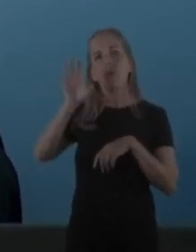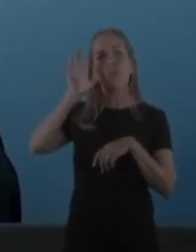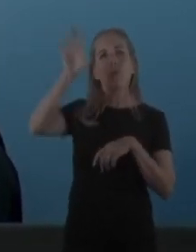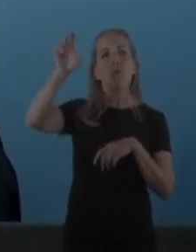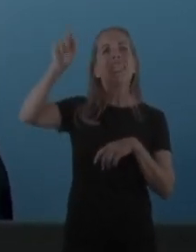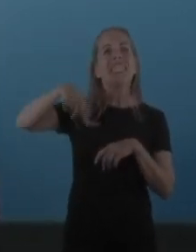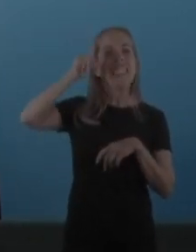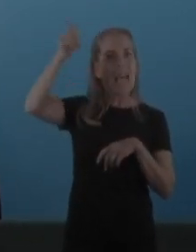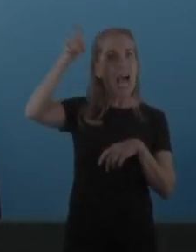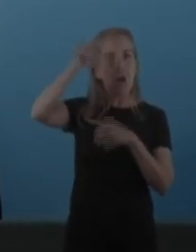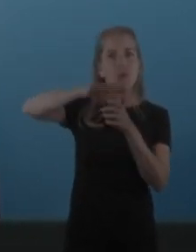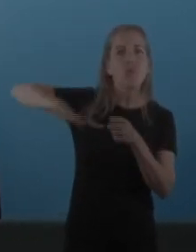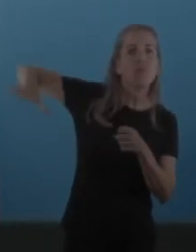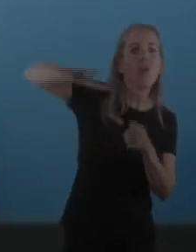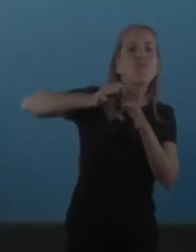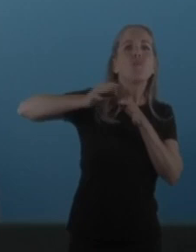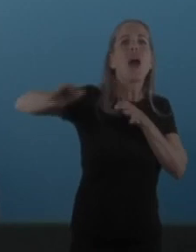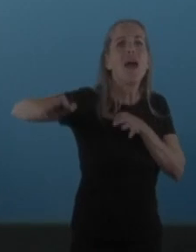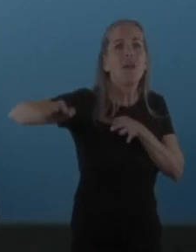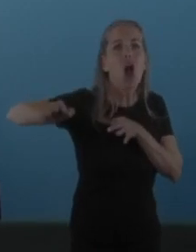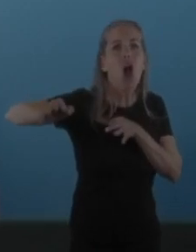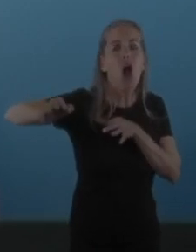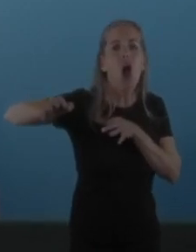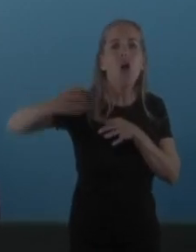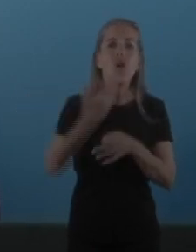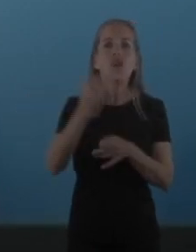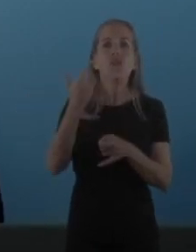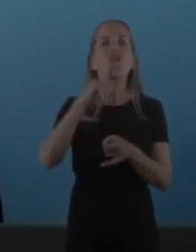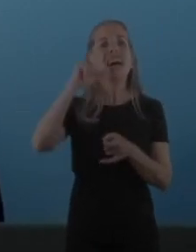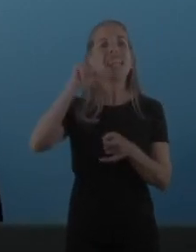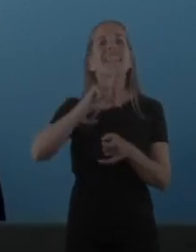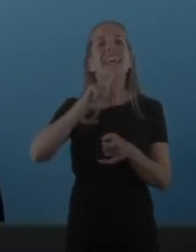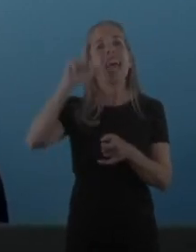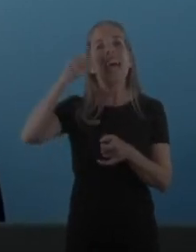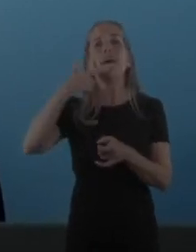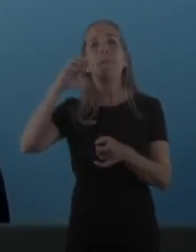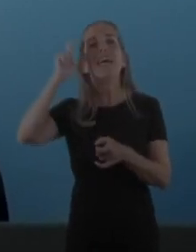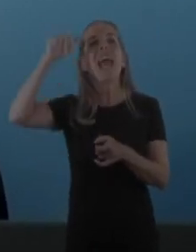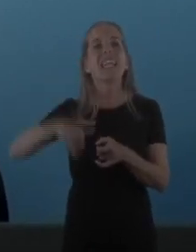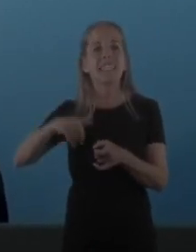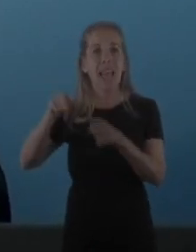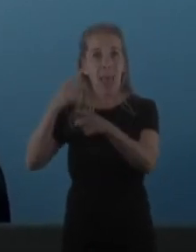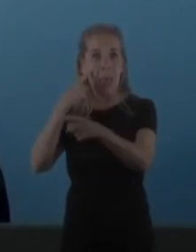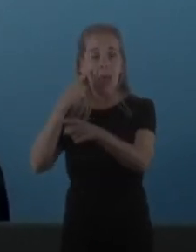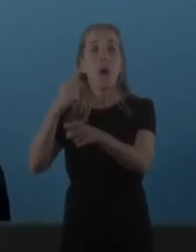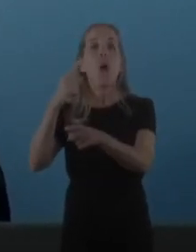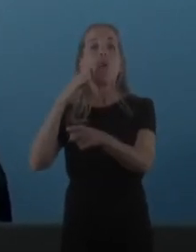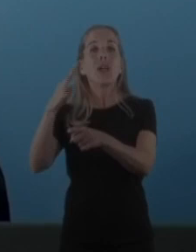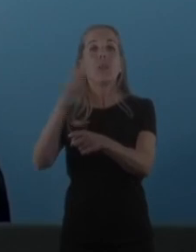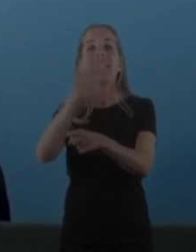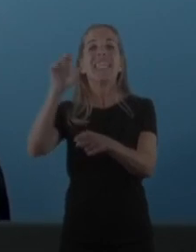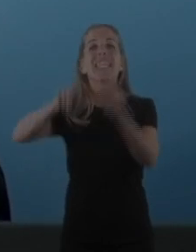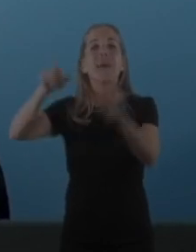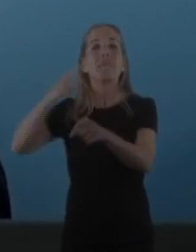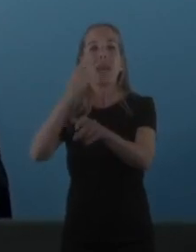Impenetrable, en un pueblo que se llama Fuerte Esperanza, donde viven 4.500 personas, y allí llevamos